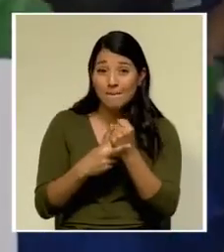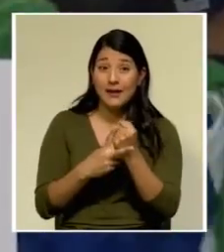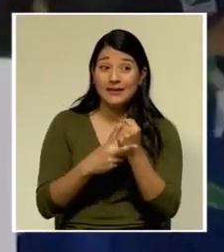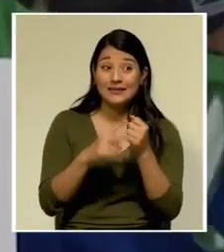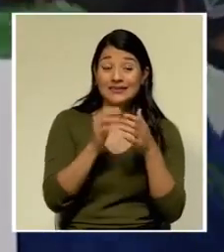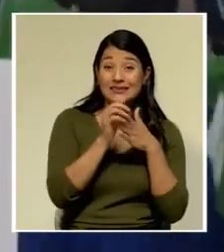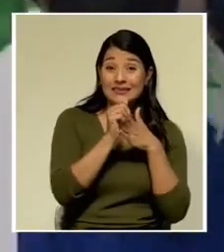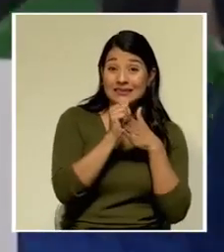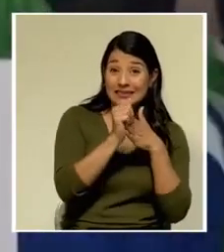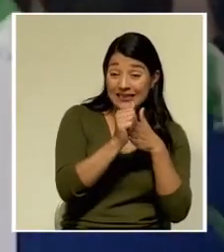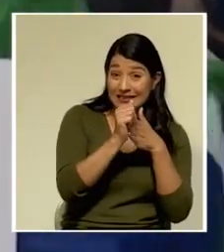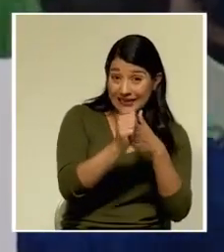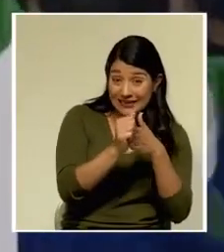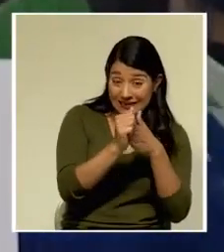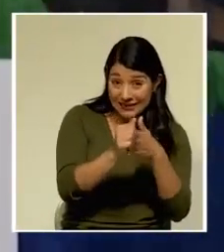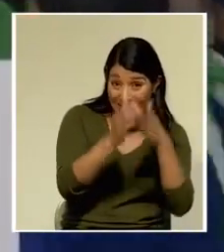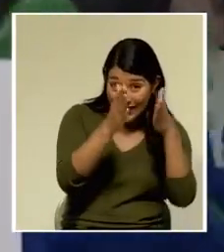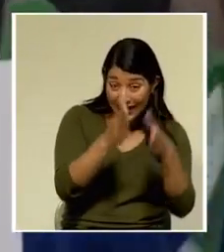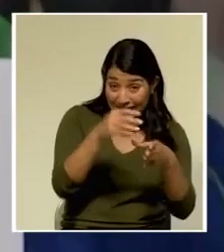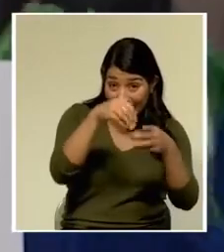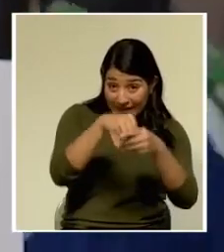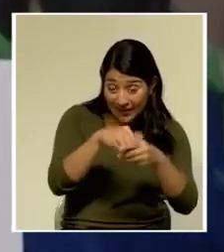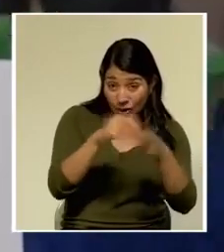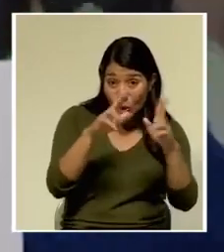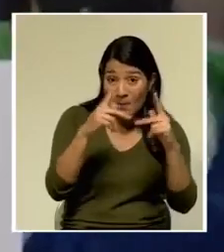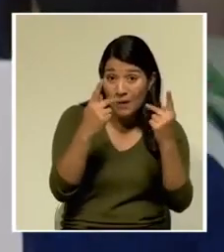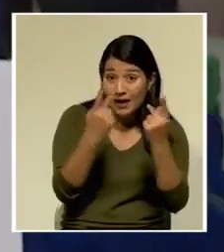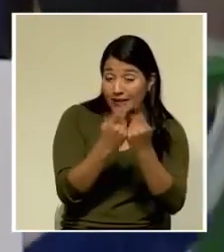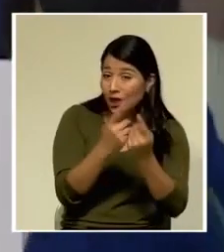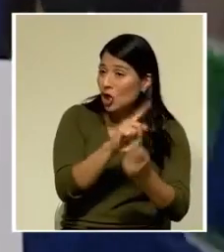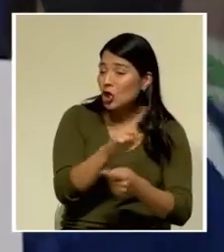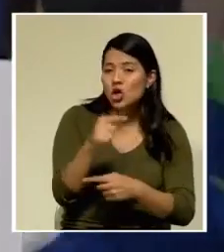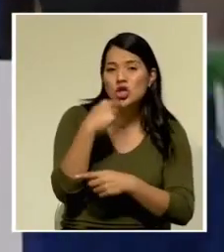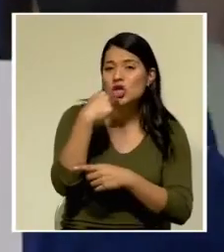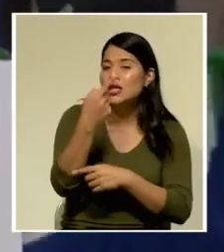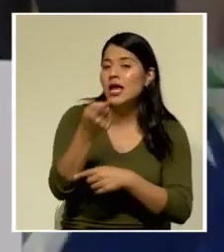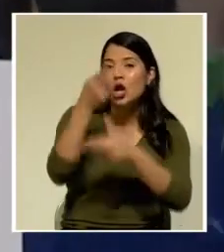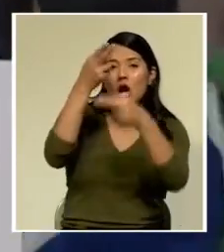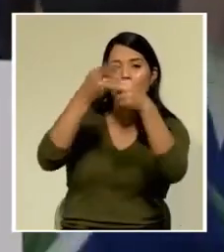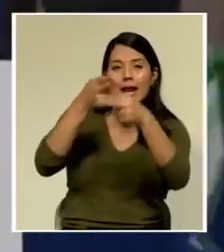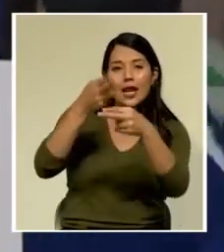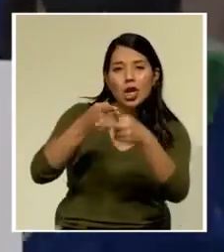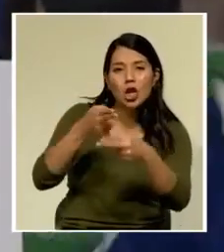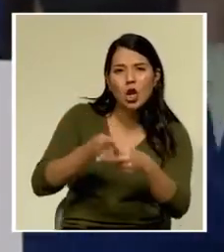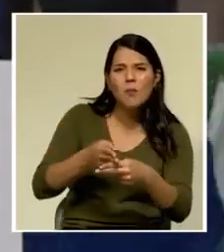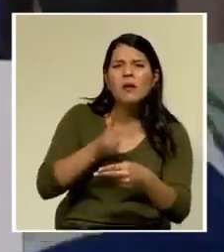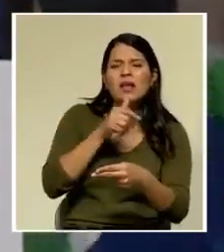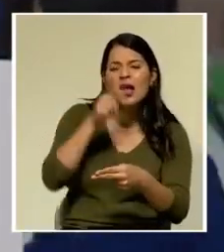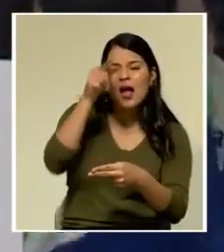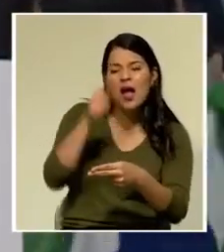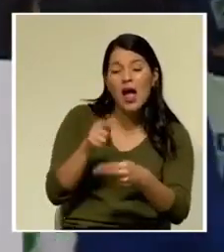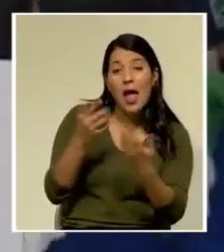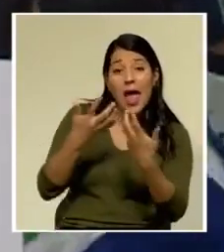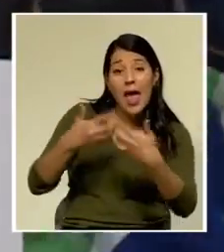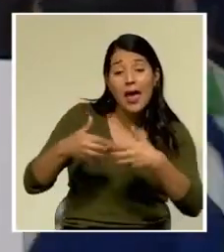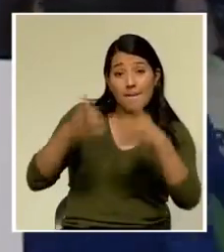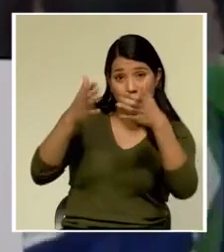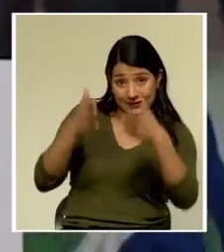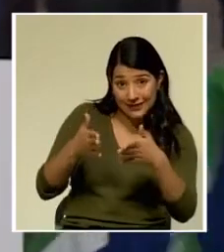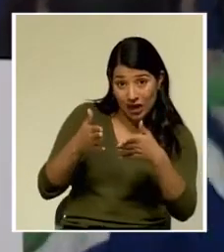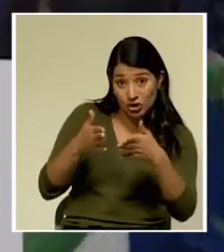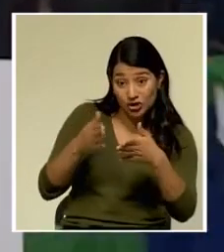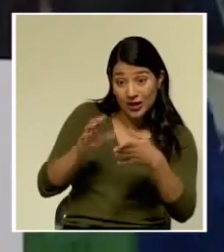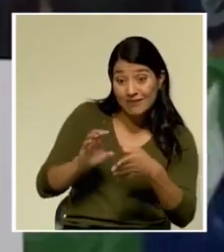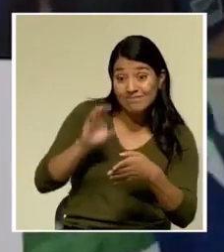de la campaña se negaron a revelar los nombres de un grupo de empresarios que aportaron dinero a un